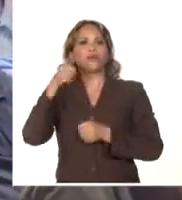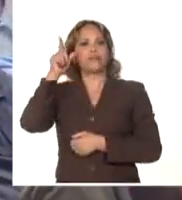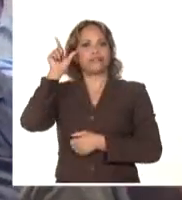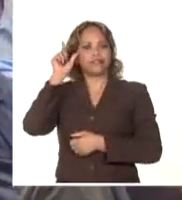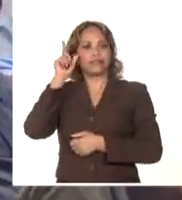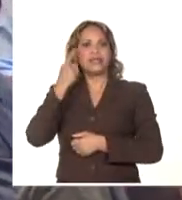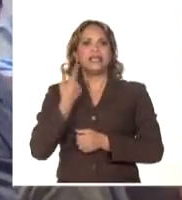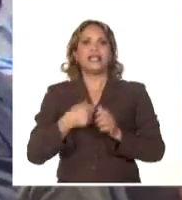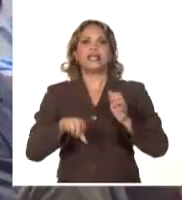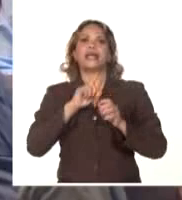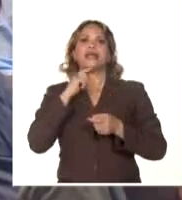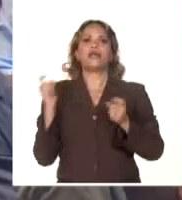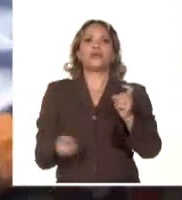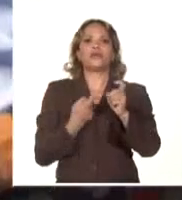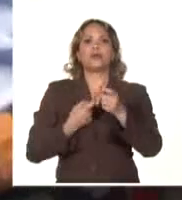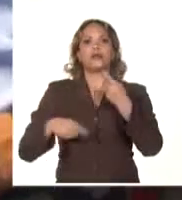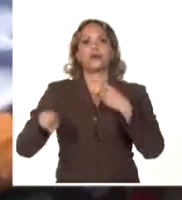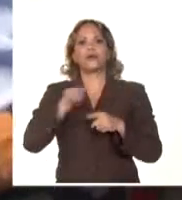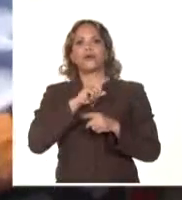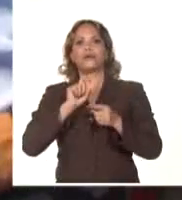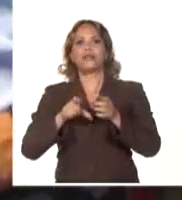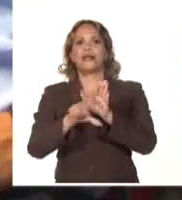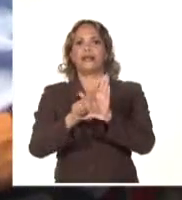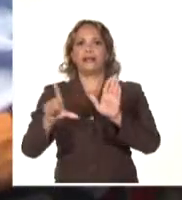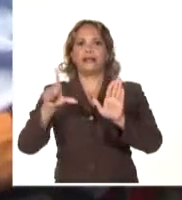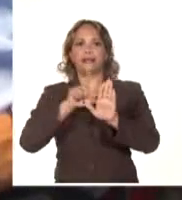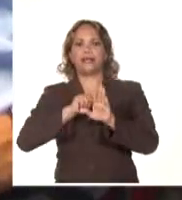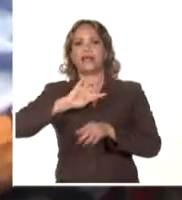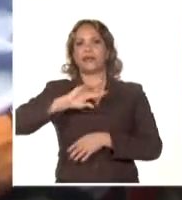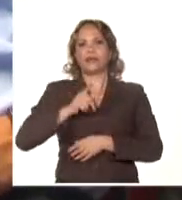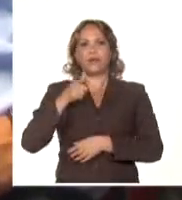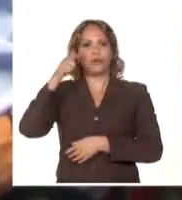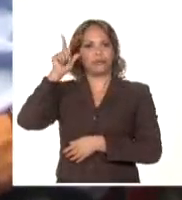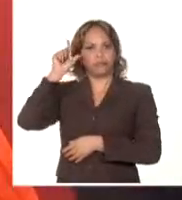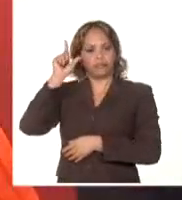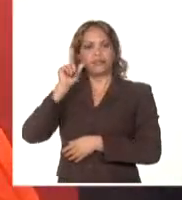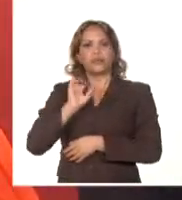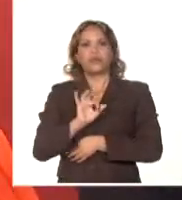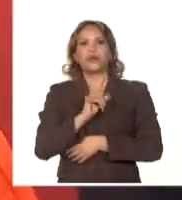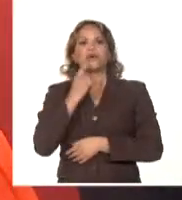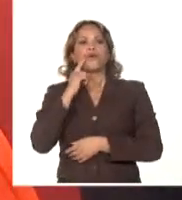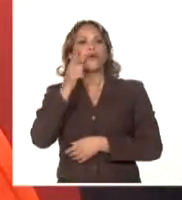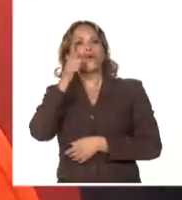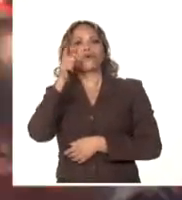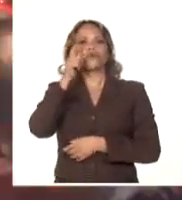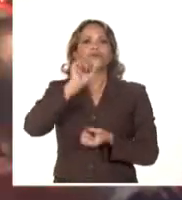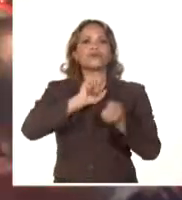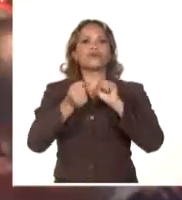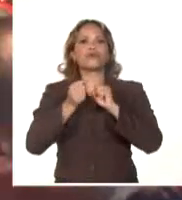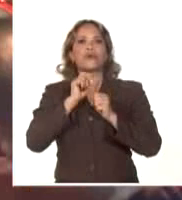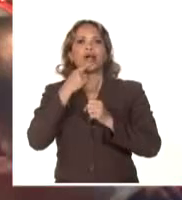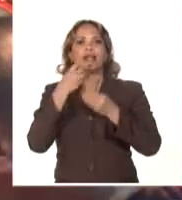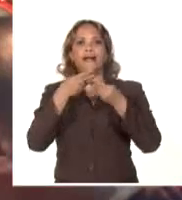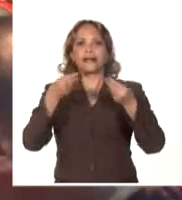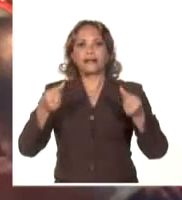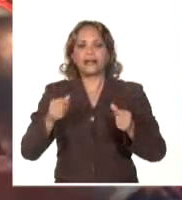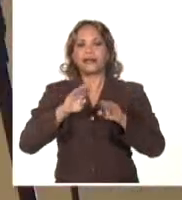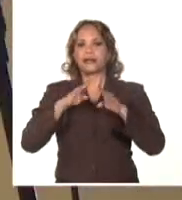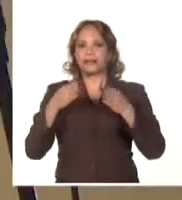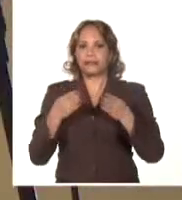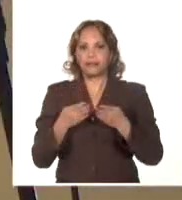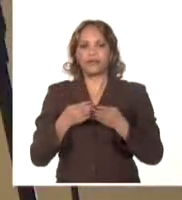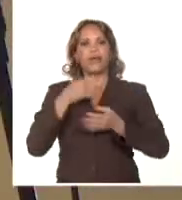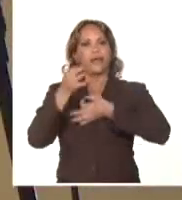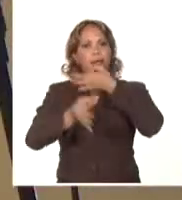en zonas rurales, el hurto y sacrificio de ganado mayor y menor, velar por el uso de la tierra, mantener la sanidad animal y vegetal,